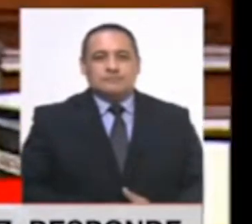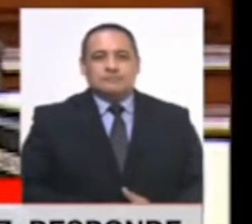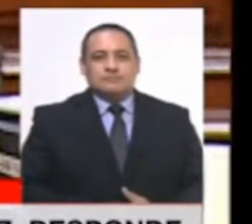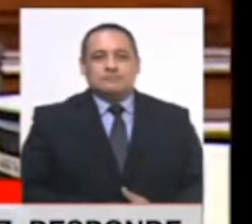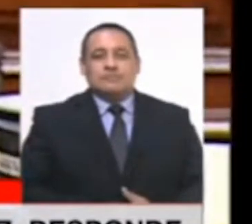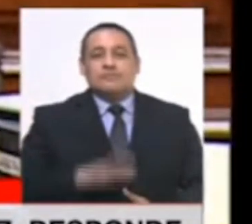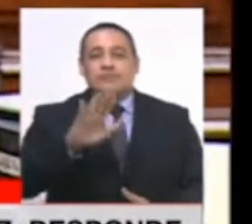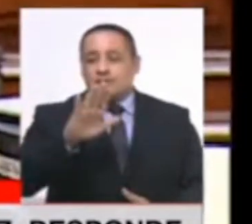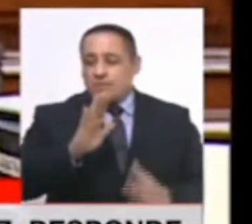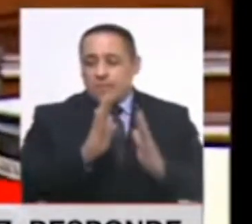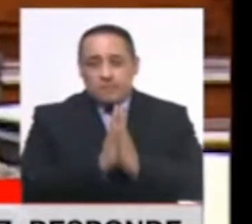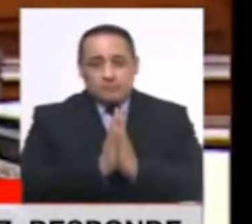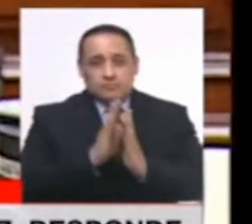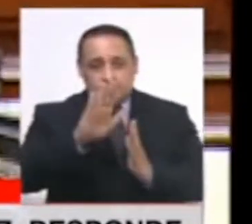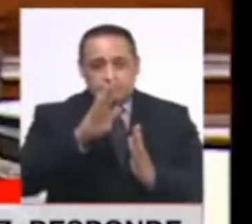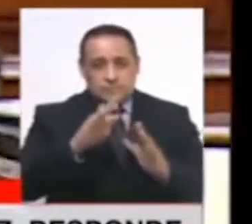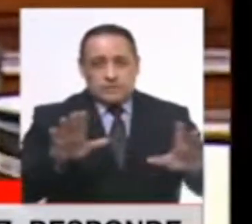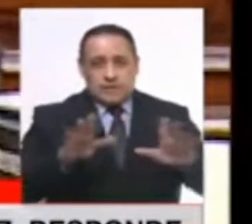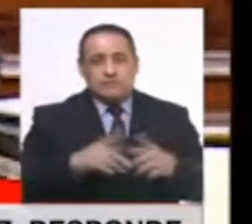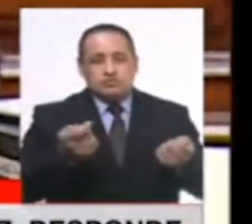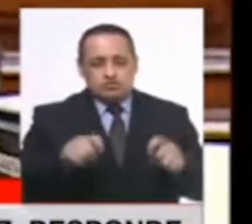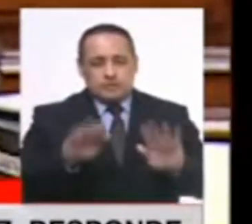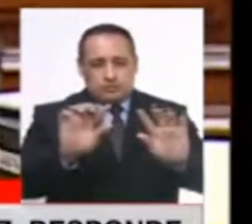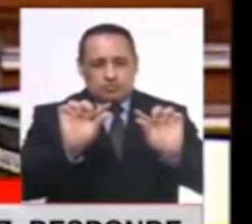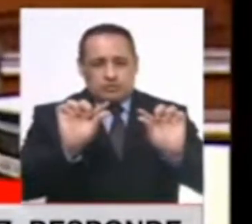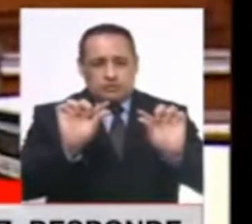Que mejor desalojen, suspendemos.